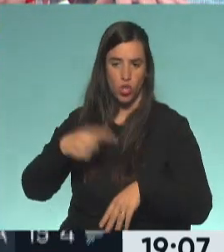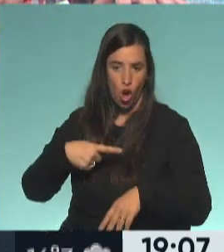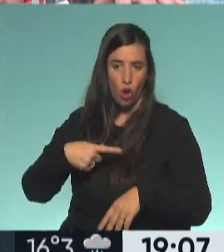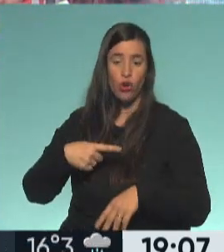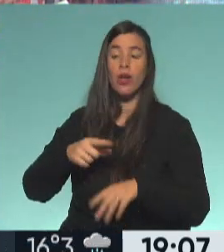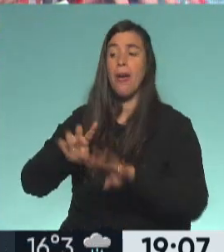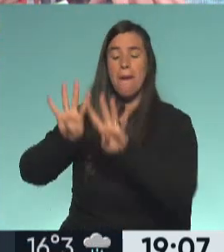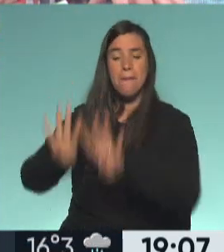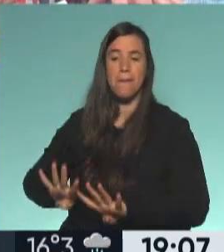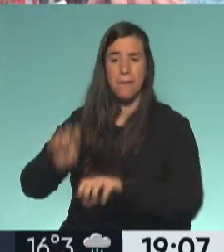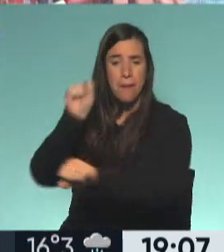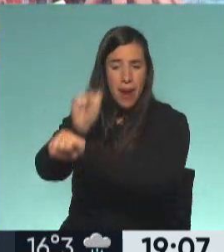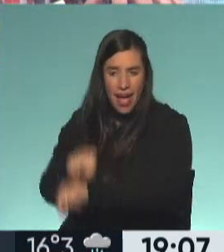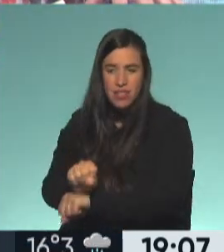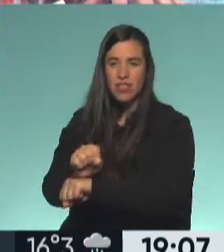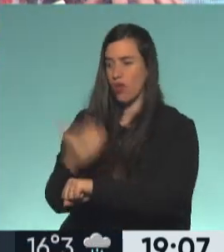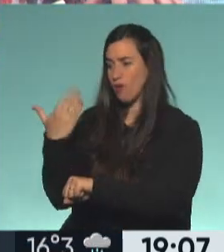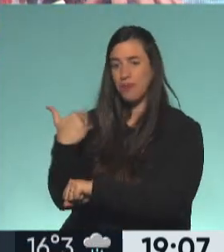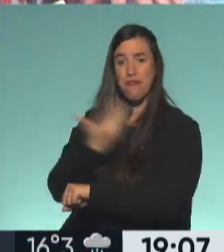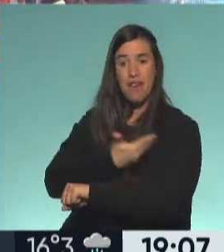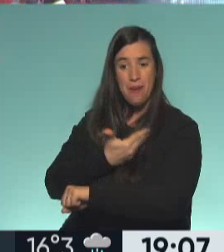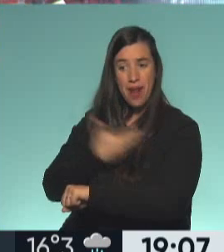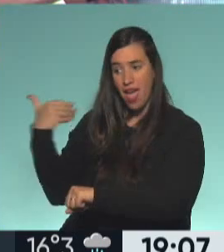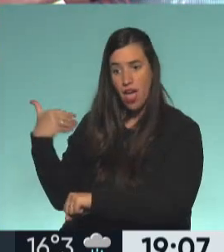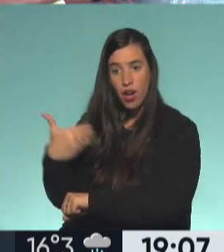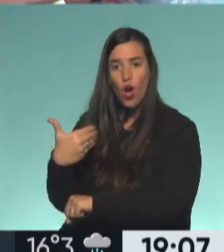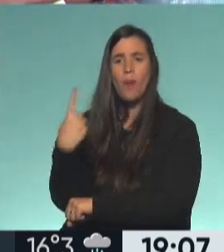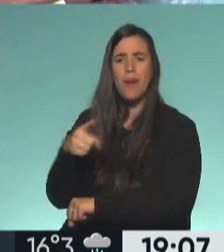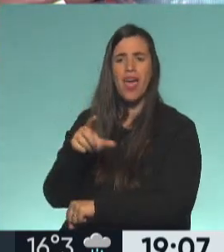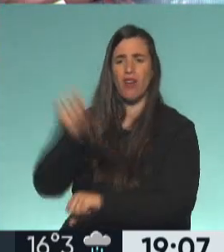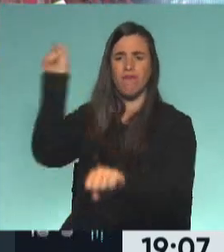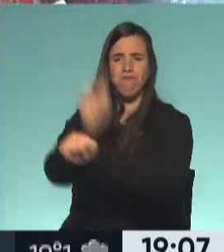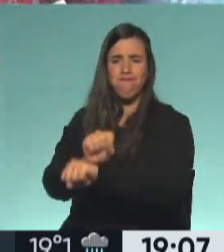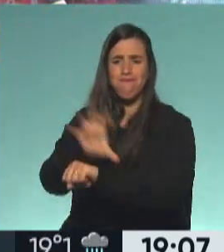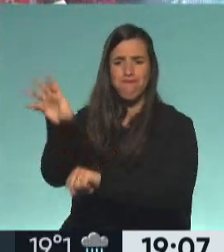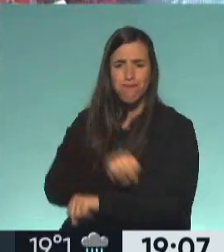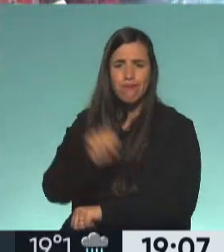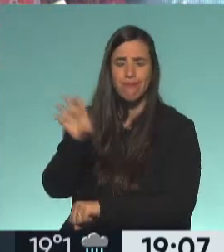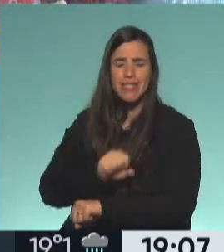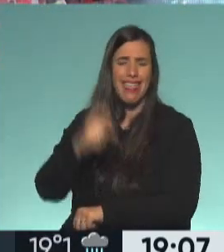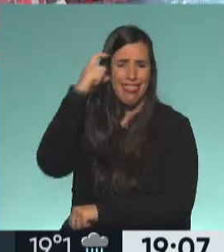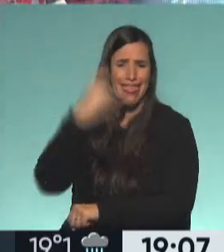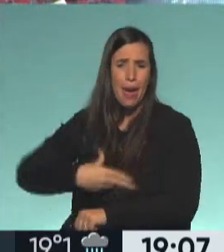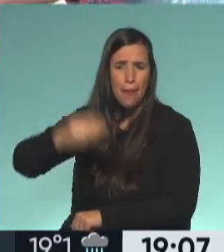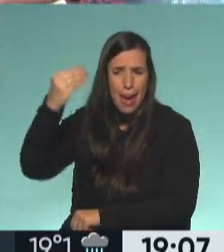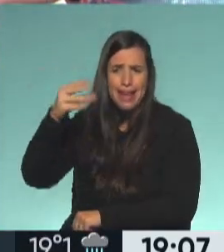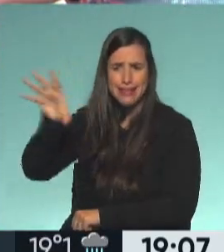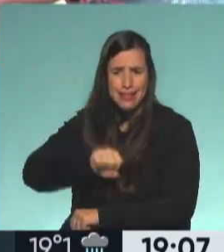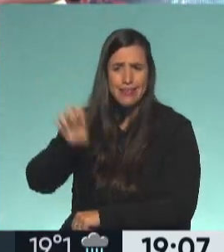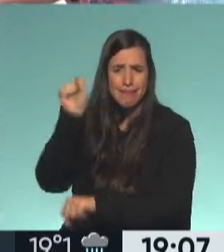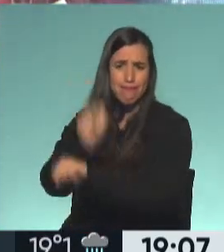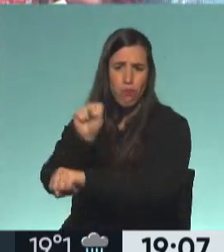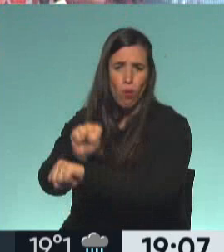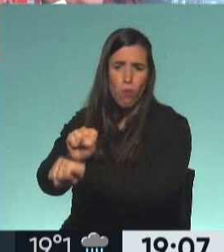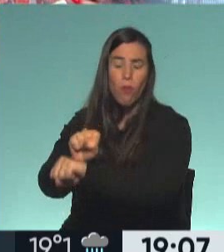desde febrero, pero había sido detenido más de 10 veces y había sido detenido bajo una herramienta legal, pero muy